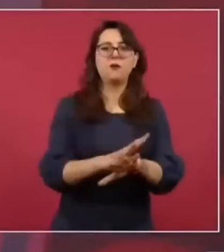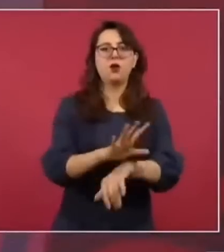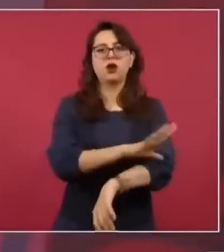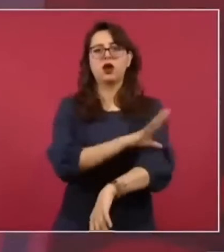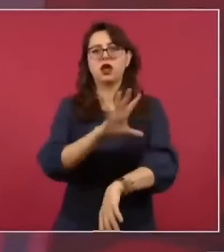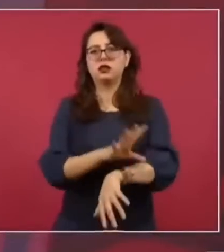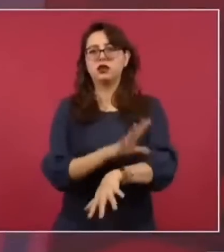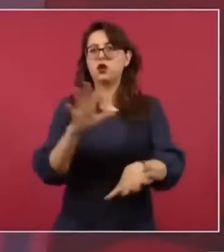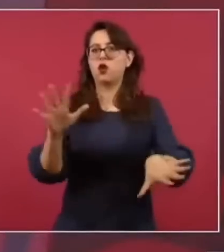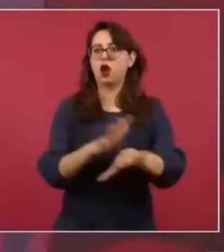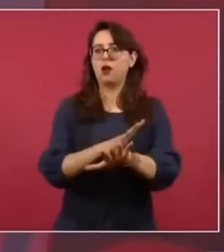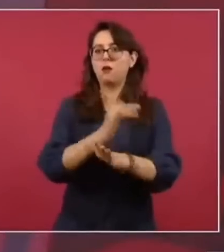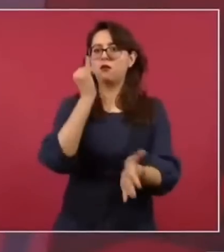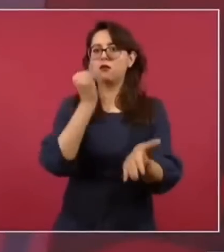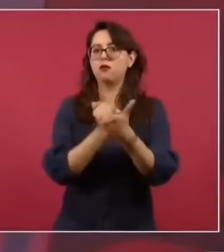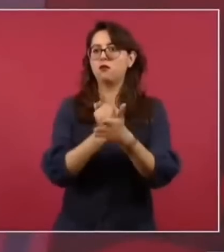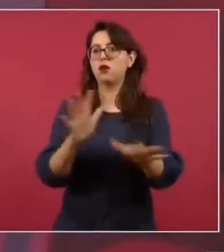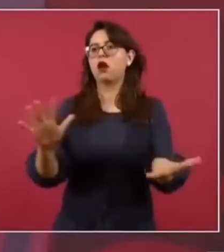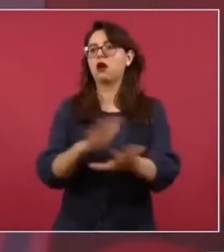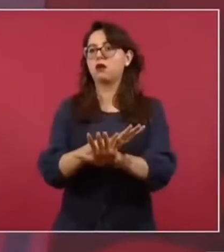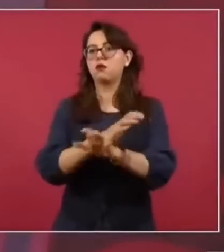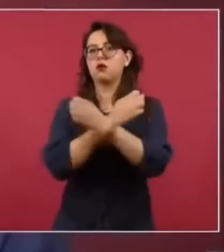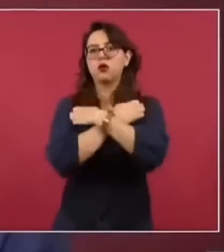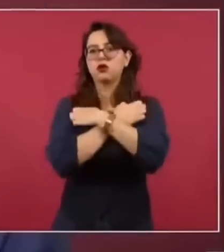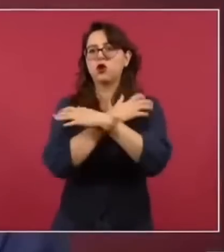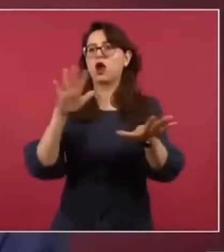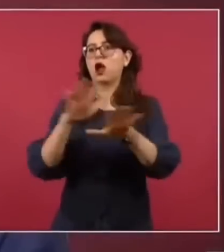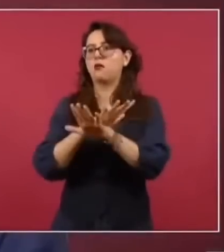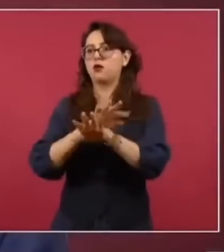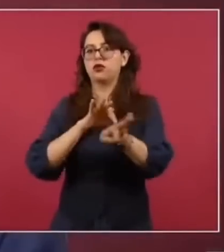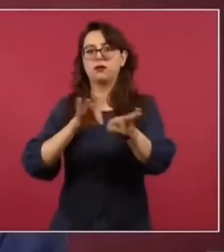la llamada reforma laboral,